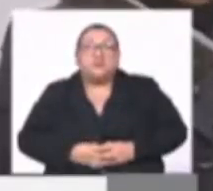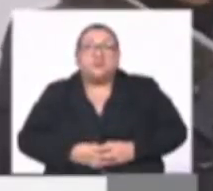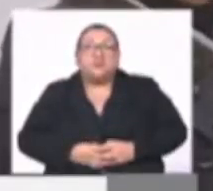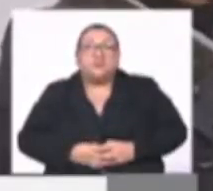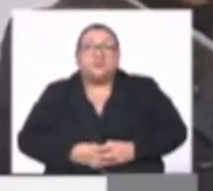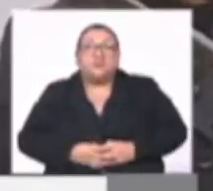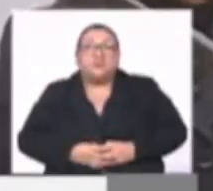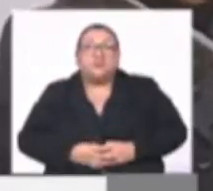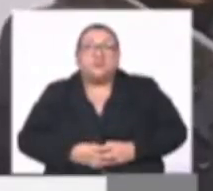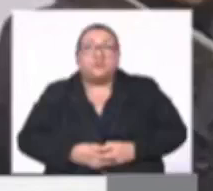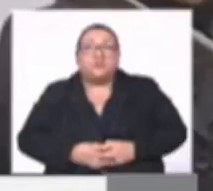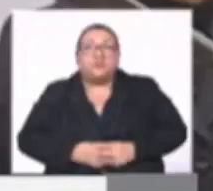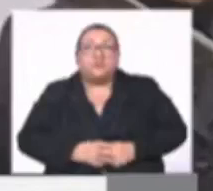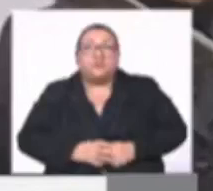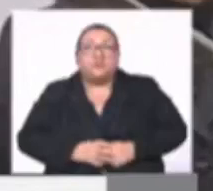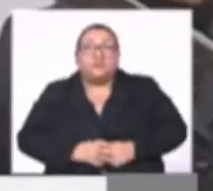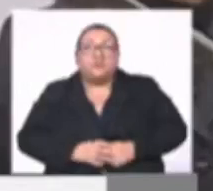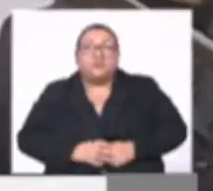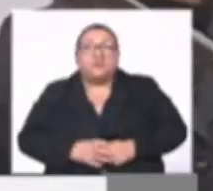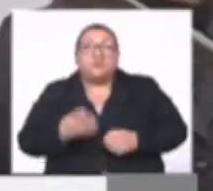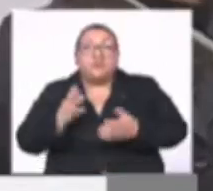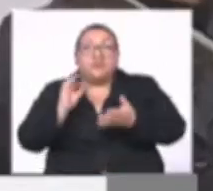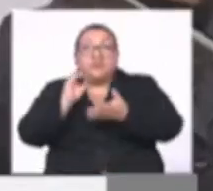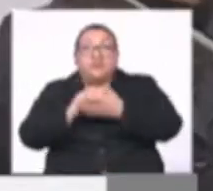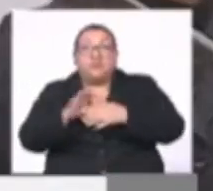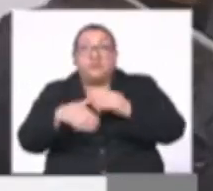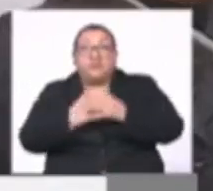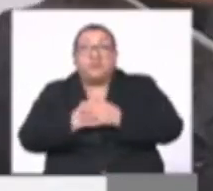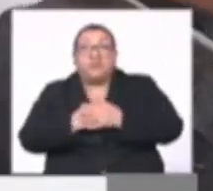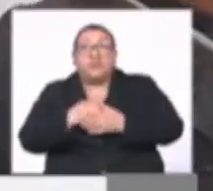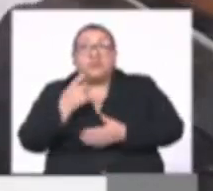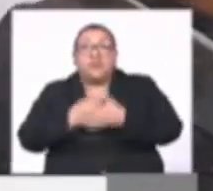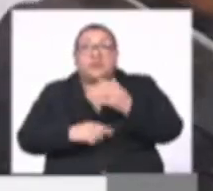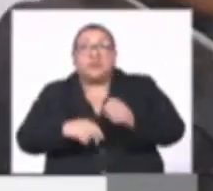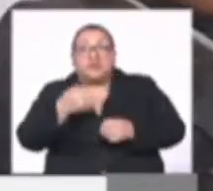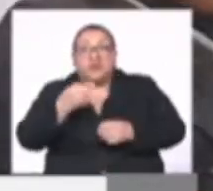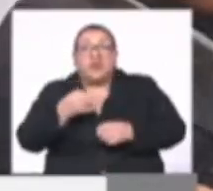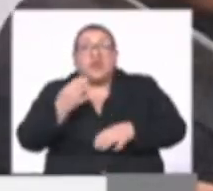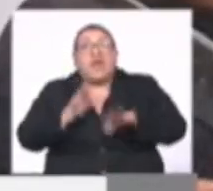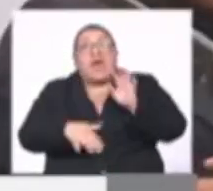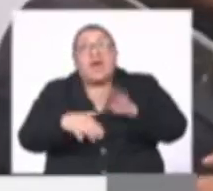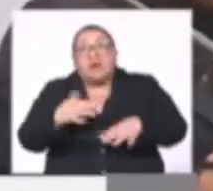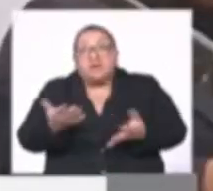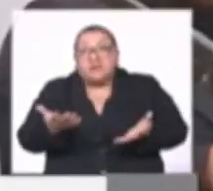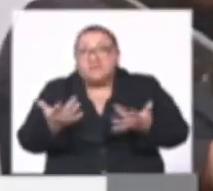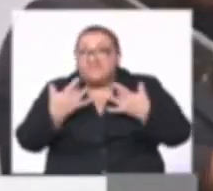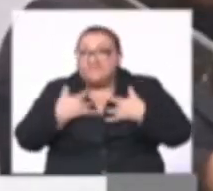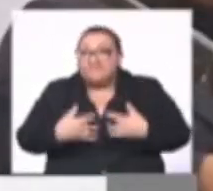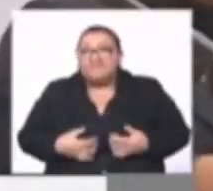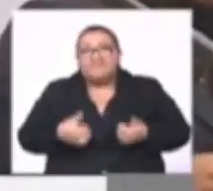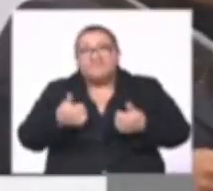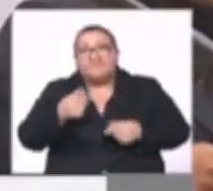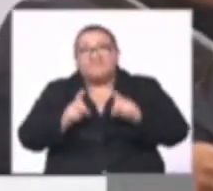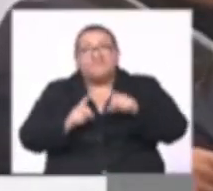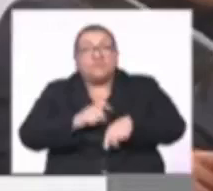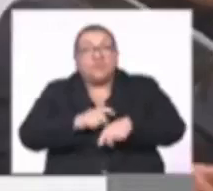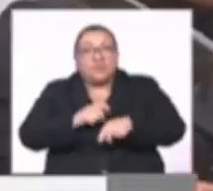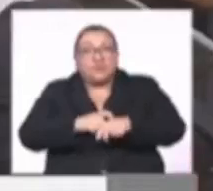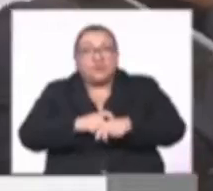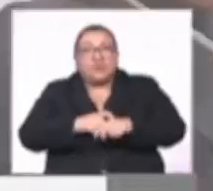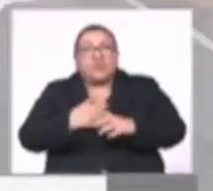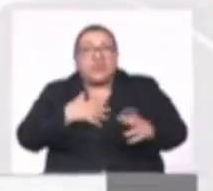ciudadanas, las que se imponen y que desafortunadamente en algunas ocasiones